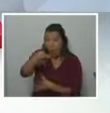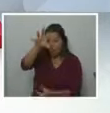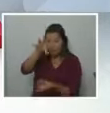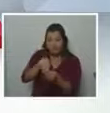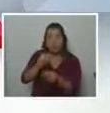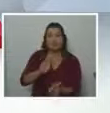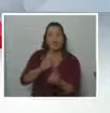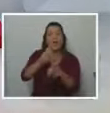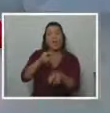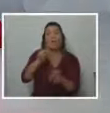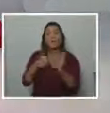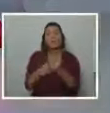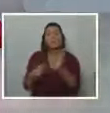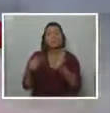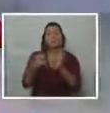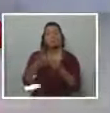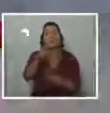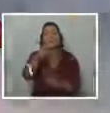que